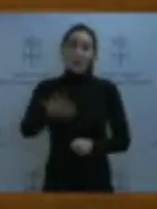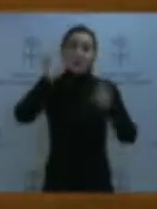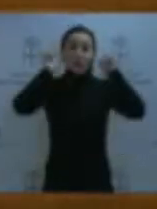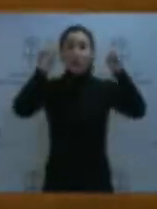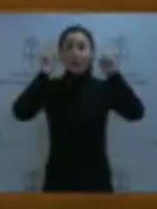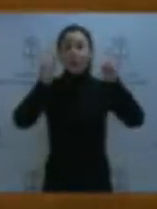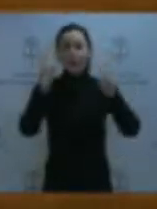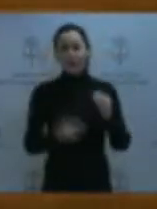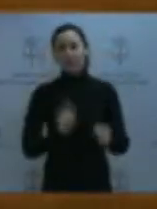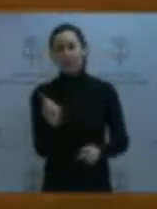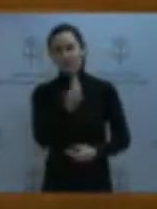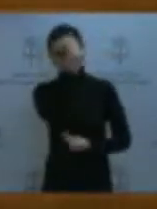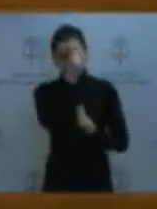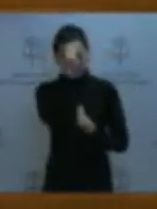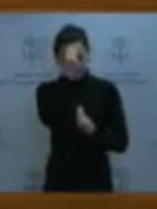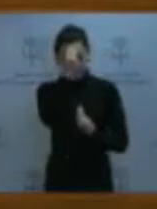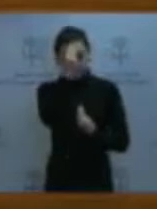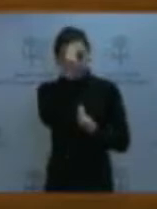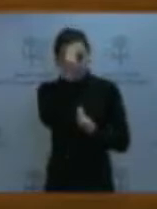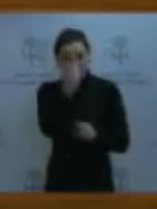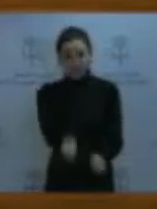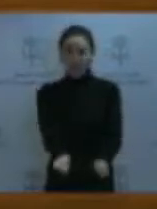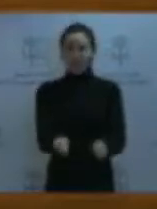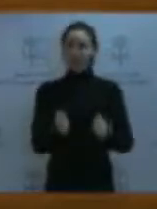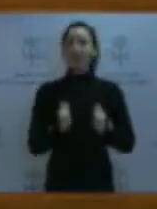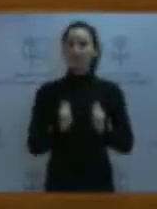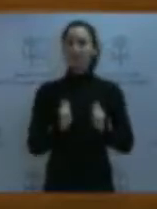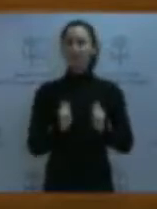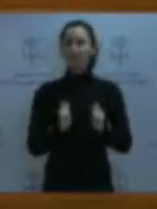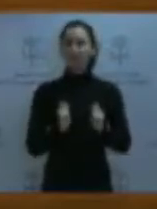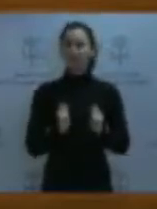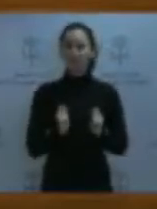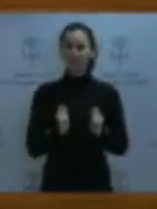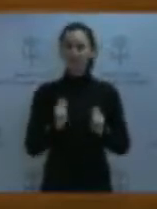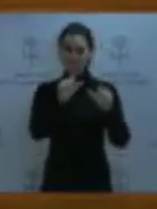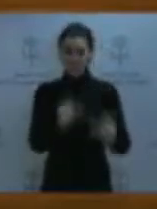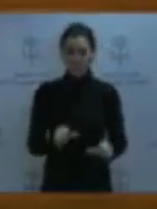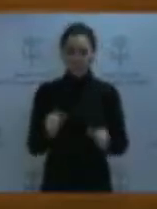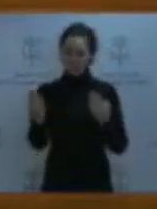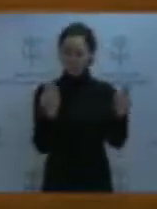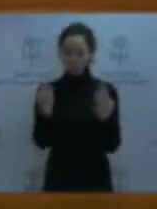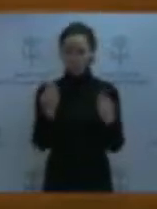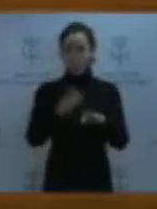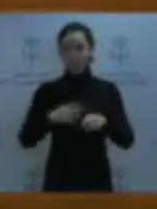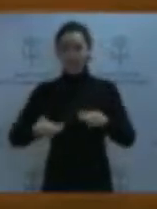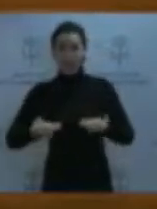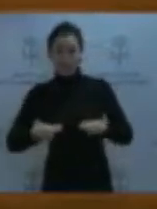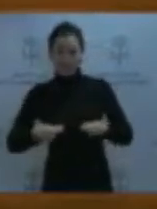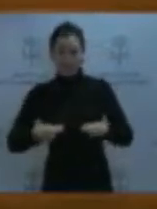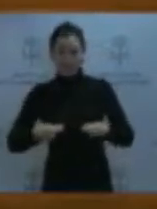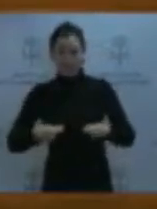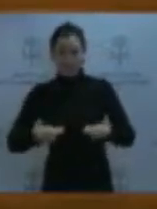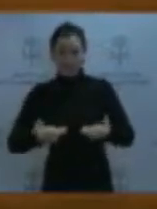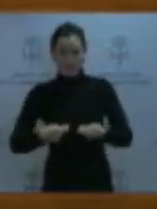que más nos ha permitido contrastar modelos, tratar de acercar posiciones, explicar las diferencias